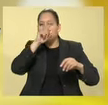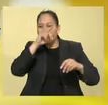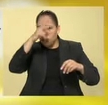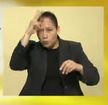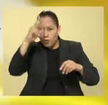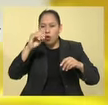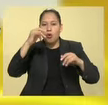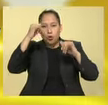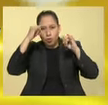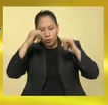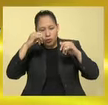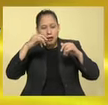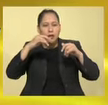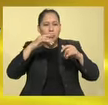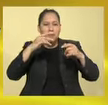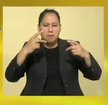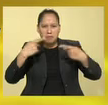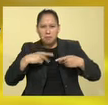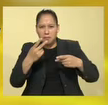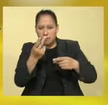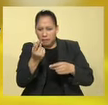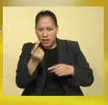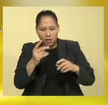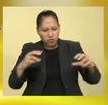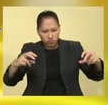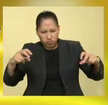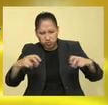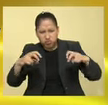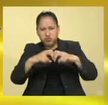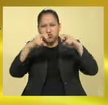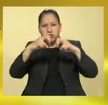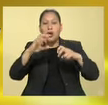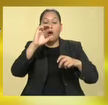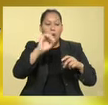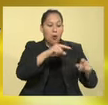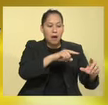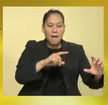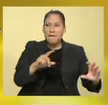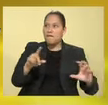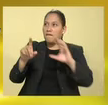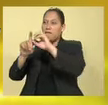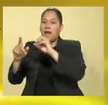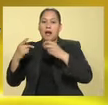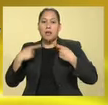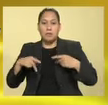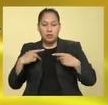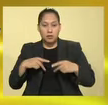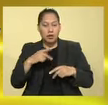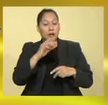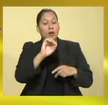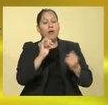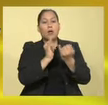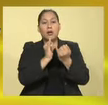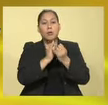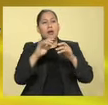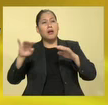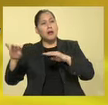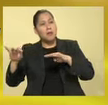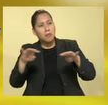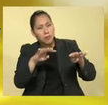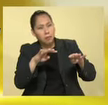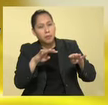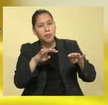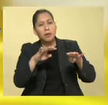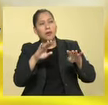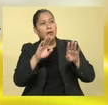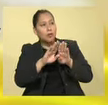las personas y hacer que las peleas así provocadas un espectáculo público privado en pocas palabras